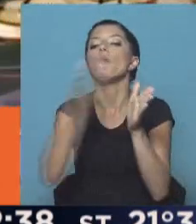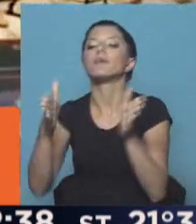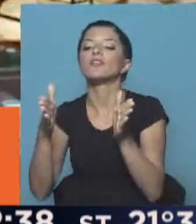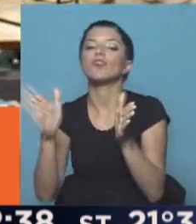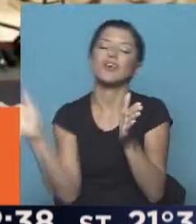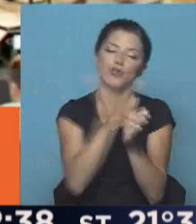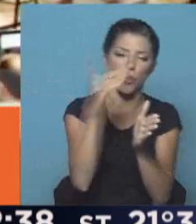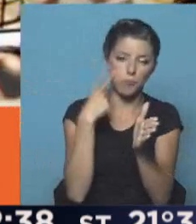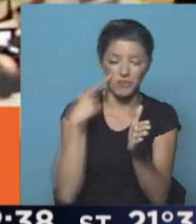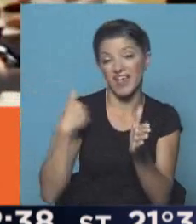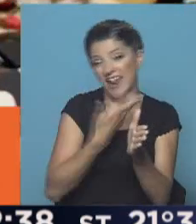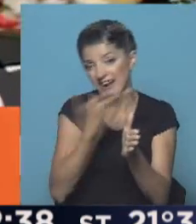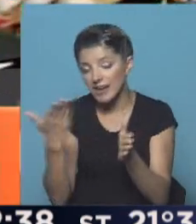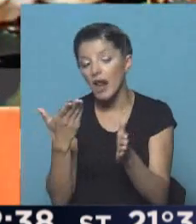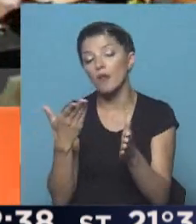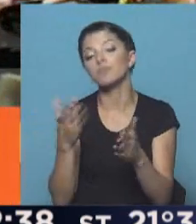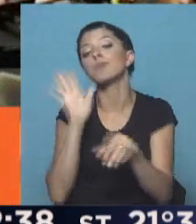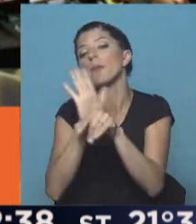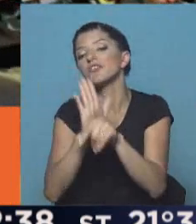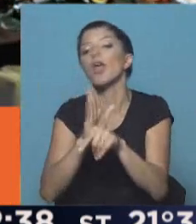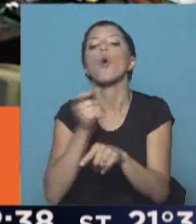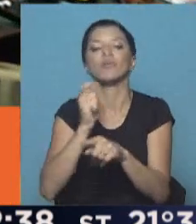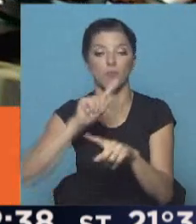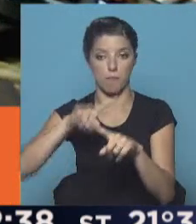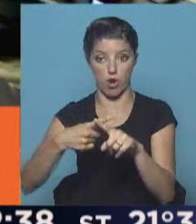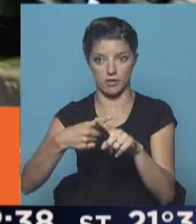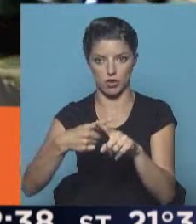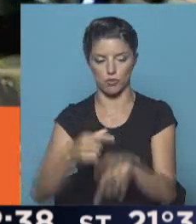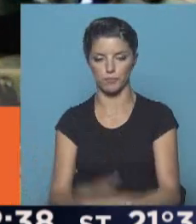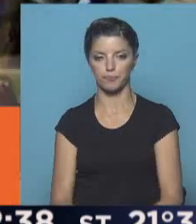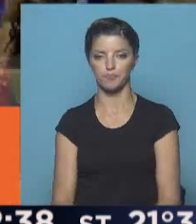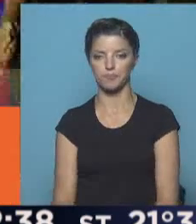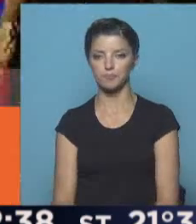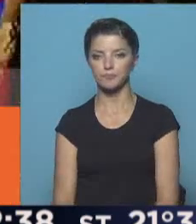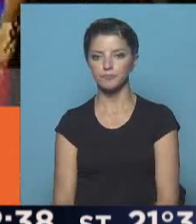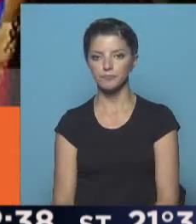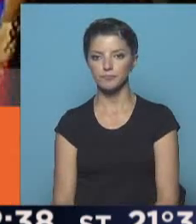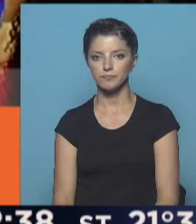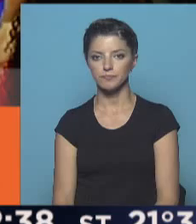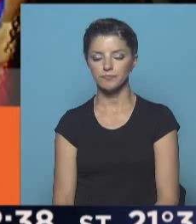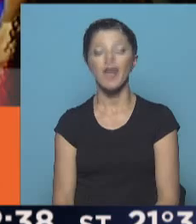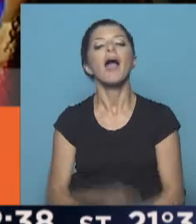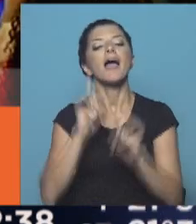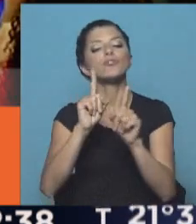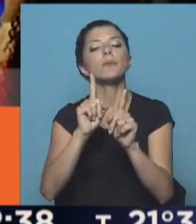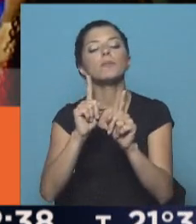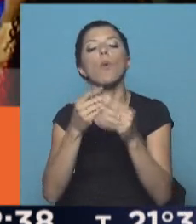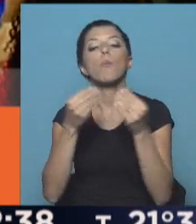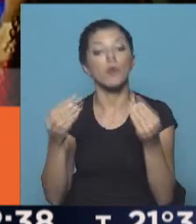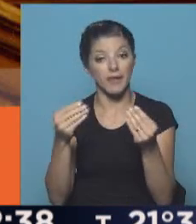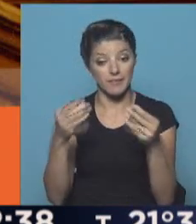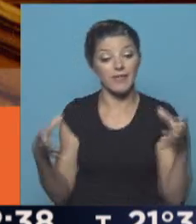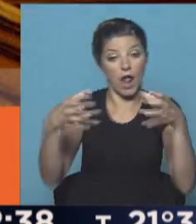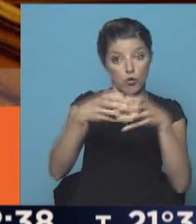términos generales puede definirse como un juicio político. Ciudadano presidente, buenos días. En rigor, se trata de una atribución de ese